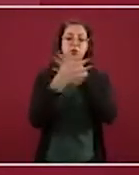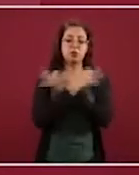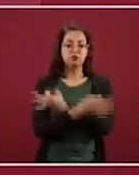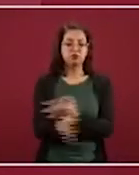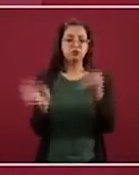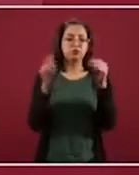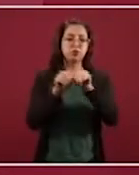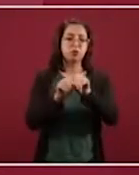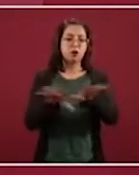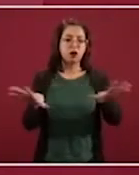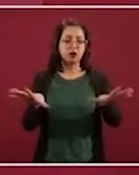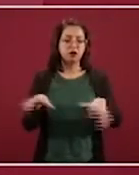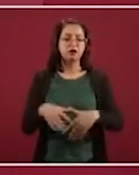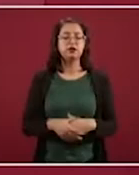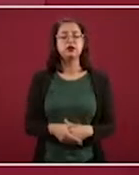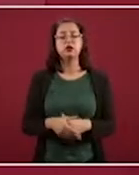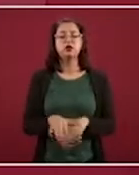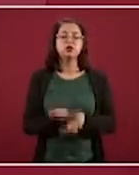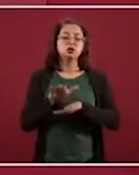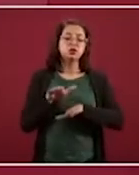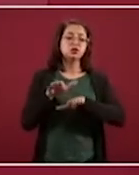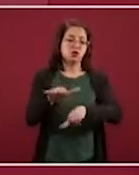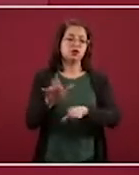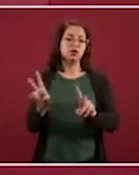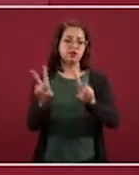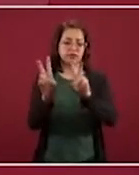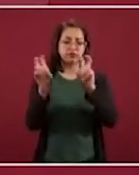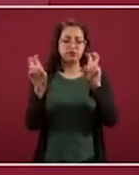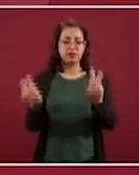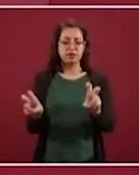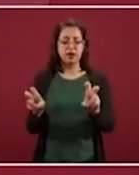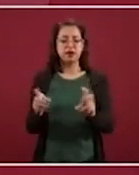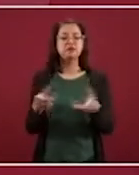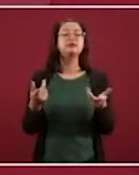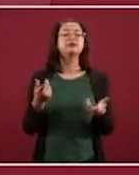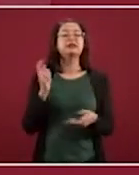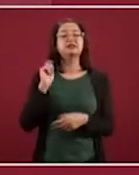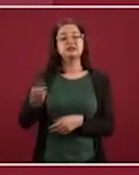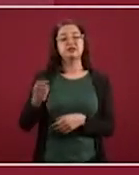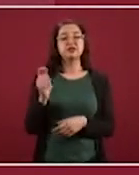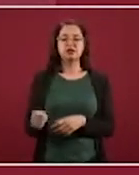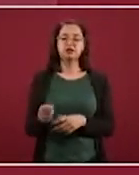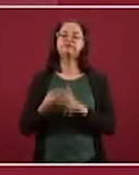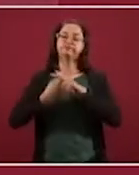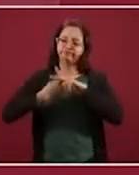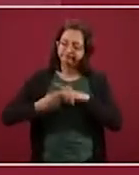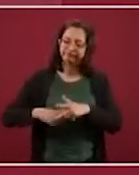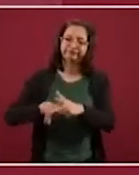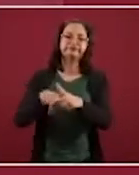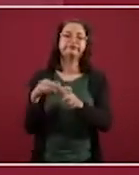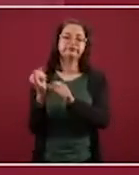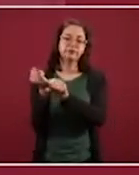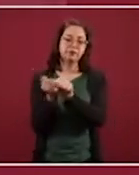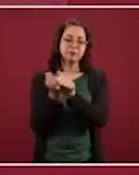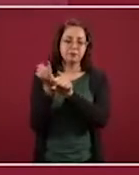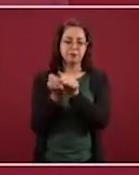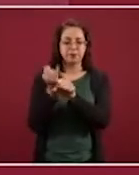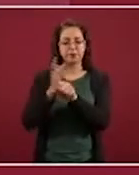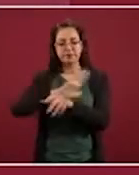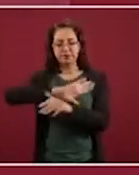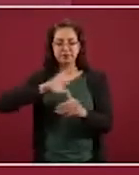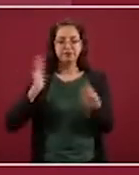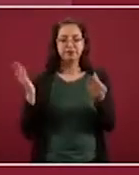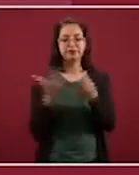comunicado hablando de abrir un expediente. No sé